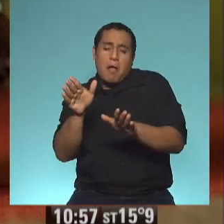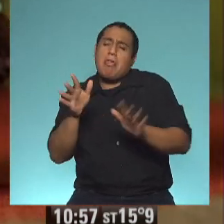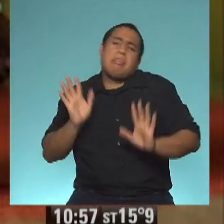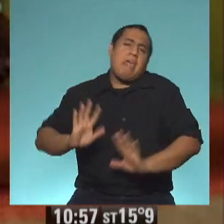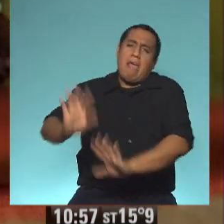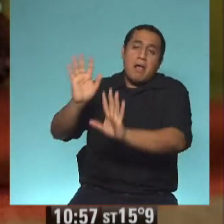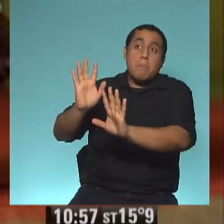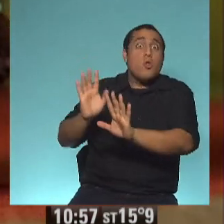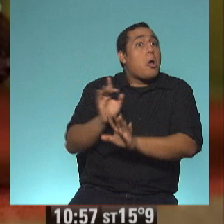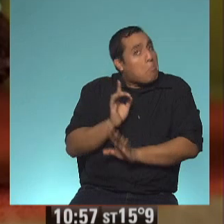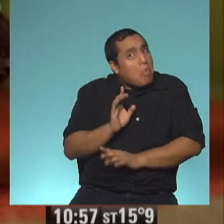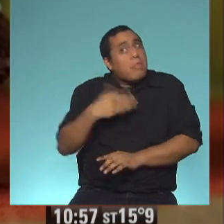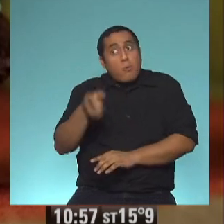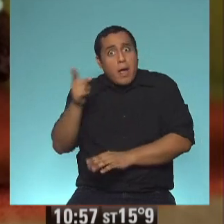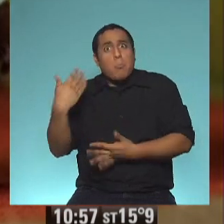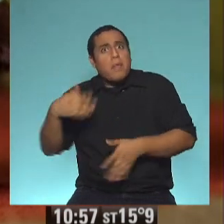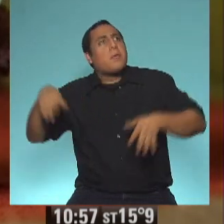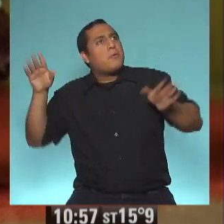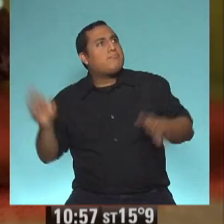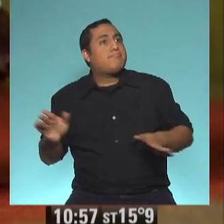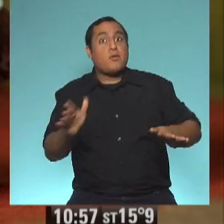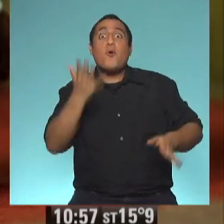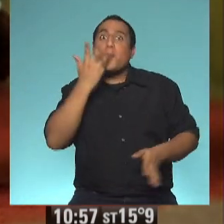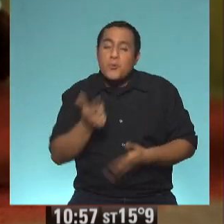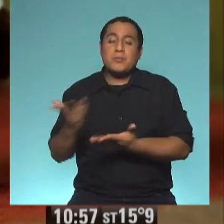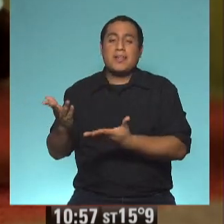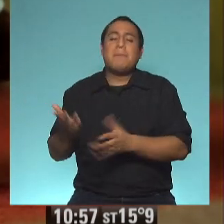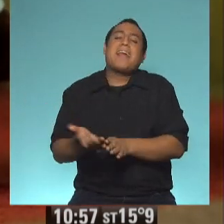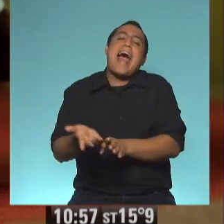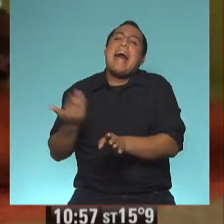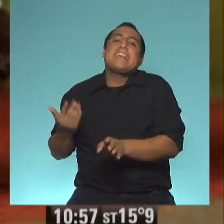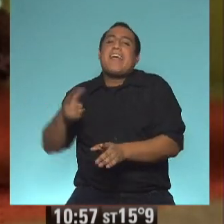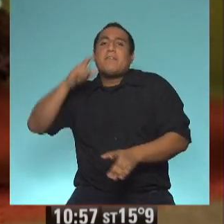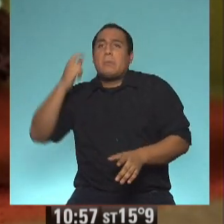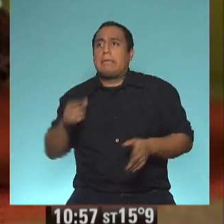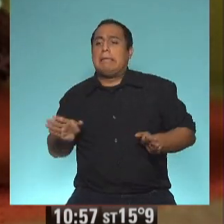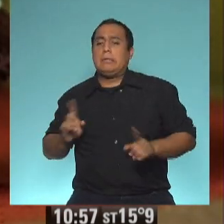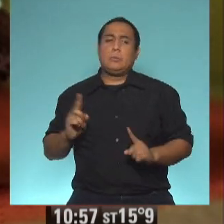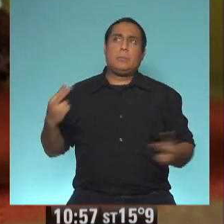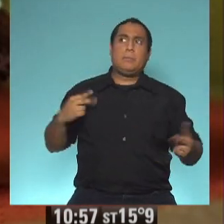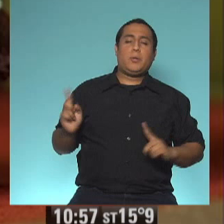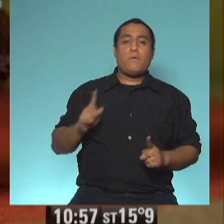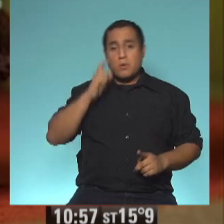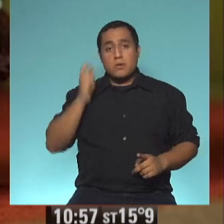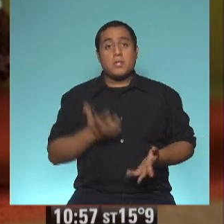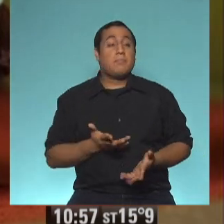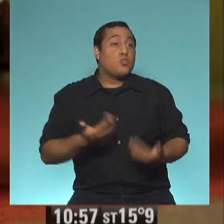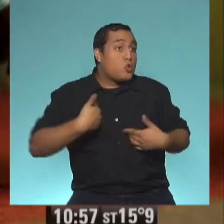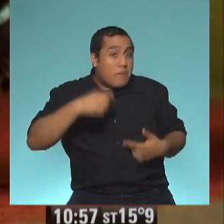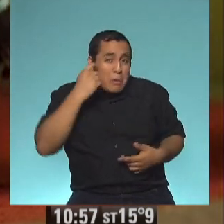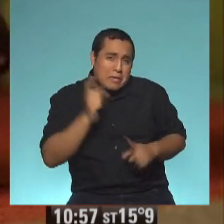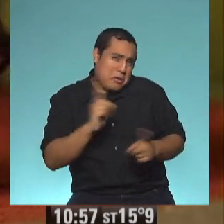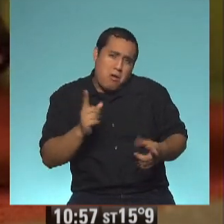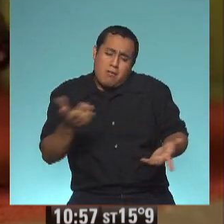varios pudo volar y eso le gustaba no es que antes tenía vergüenza por eso yo no tengo vergüenza cantamos